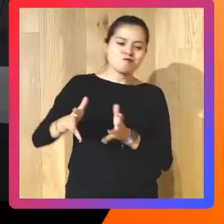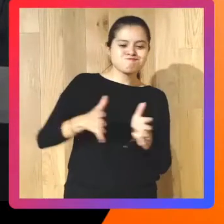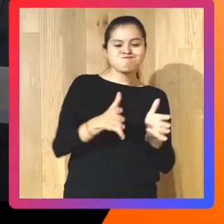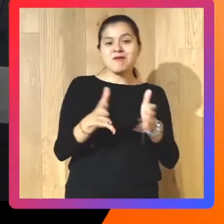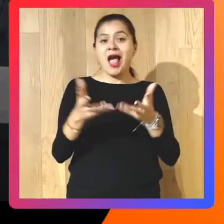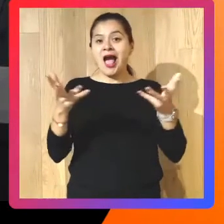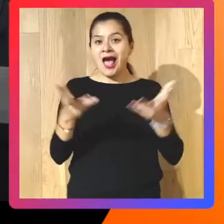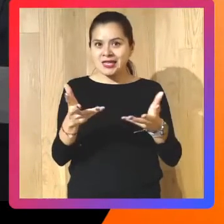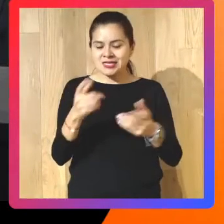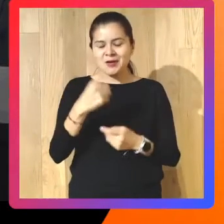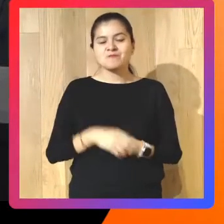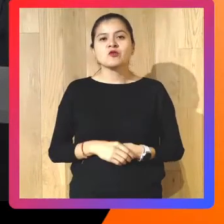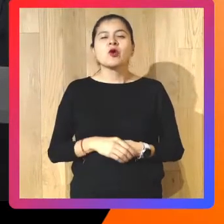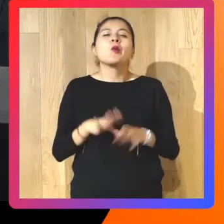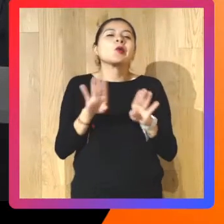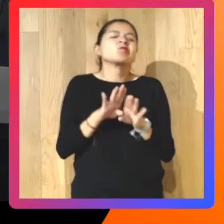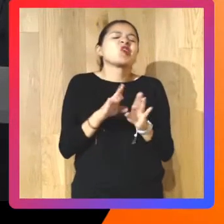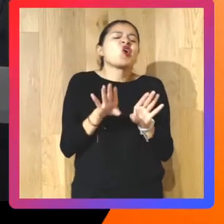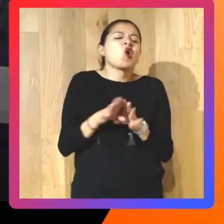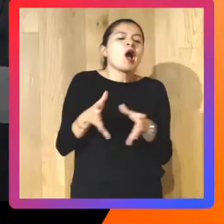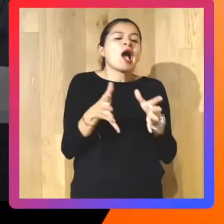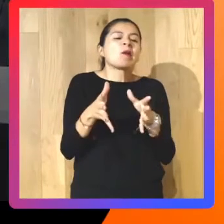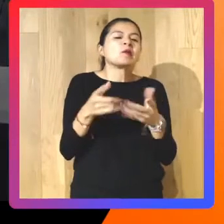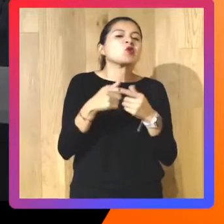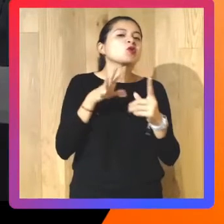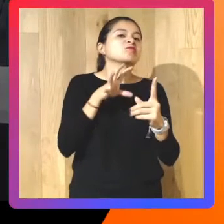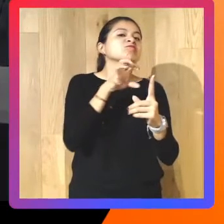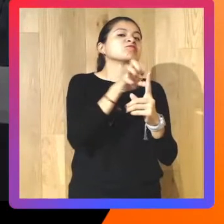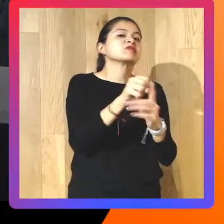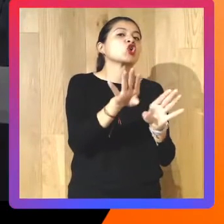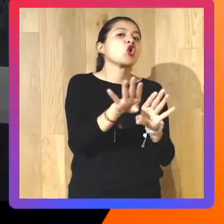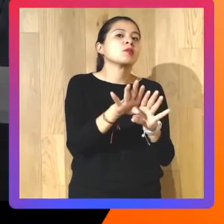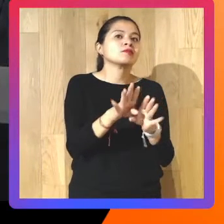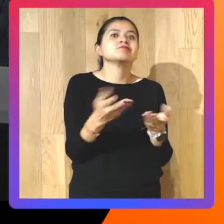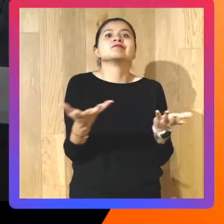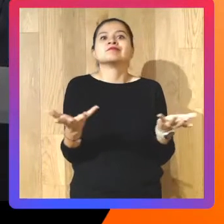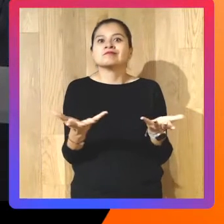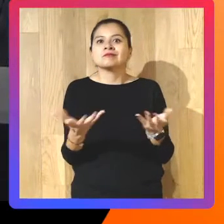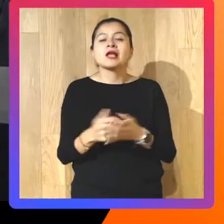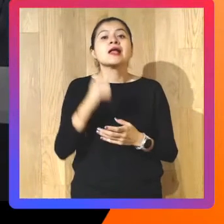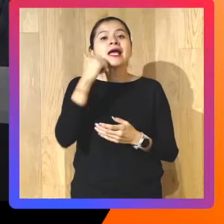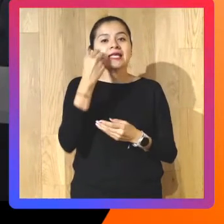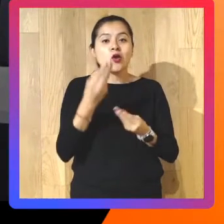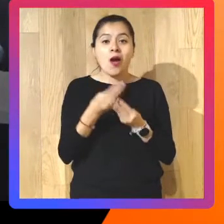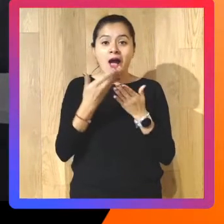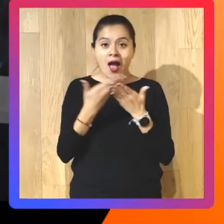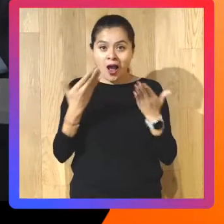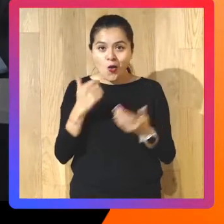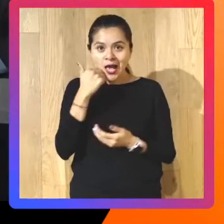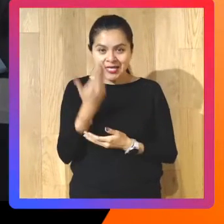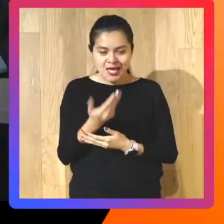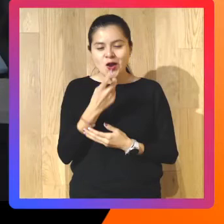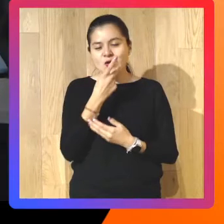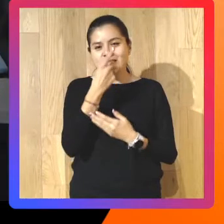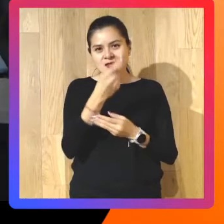hablando de caminos, ¿y cuál es la ruta para llegar ahí? ¿Cómo le vamos a hacer? Y para eso quisiera cederle el uso de la